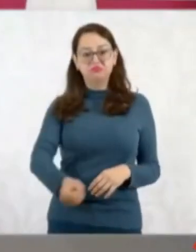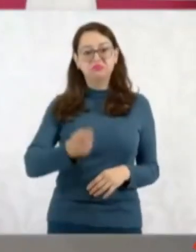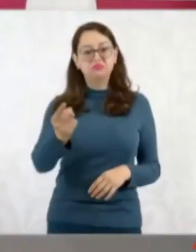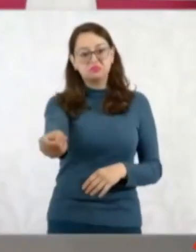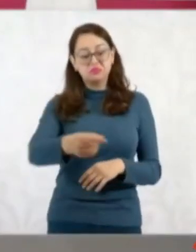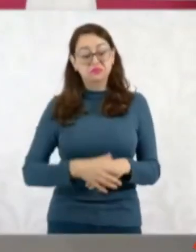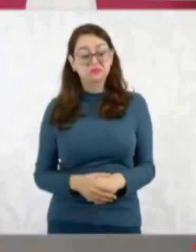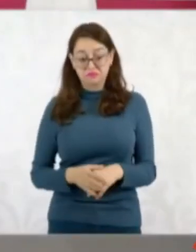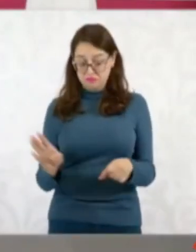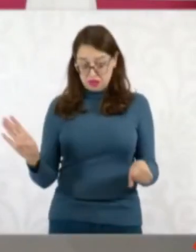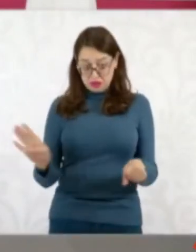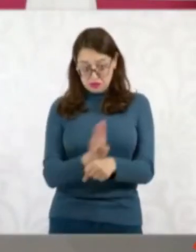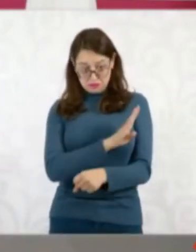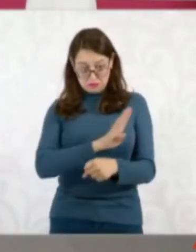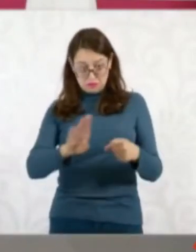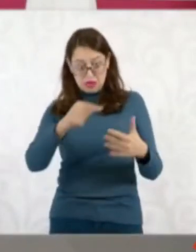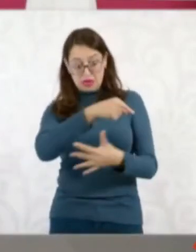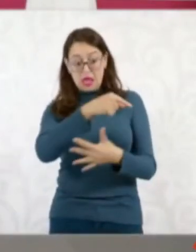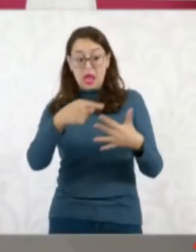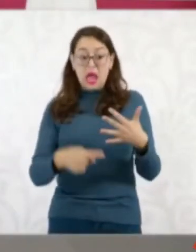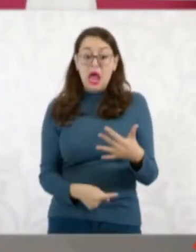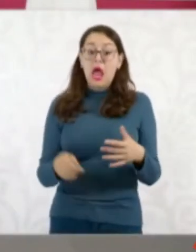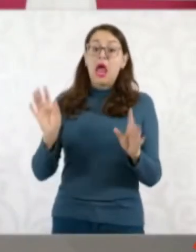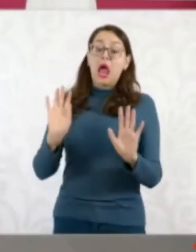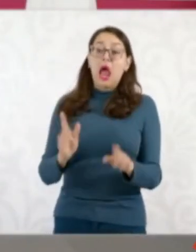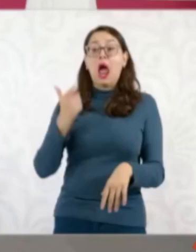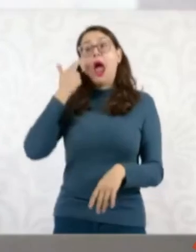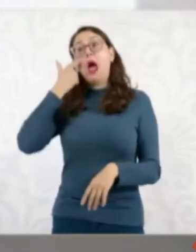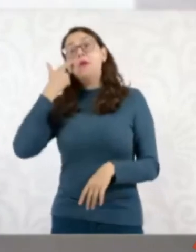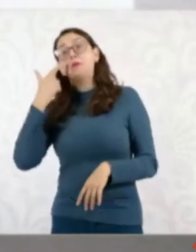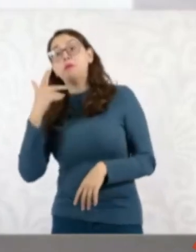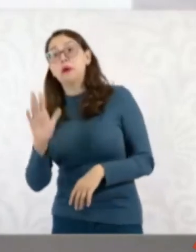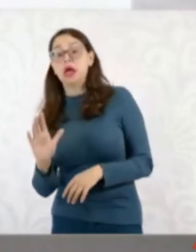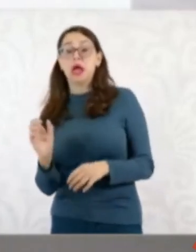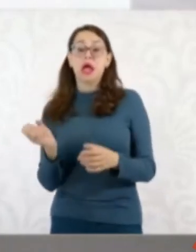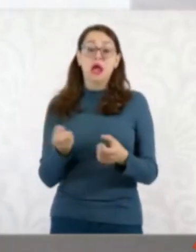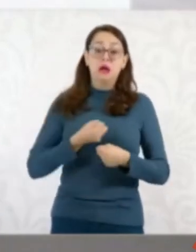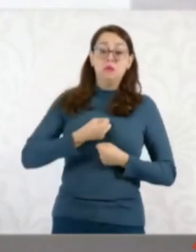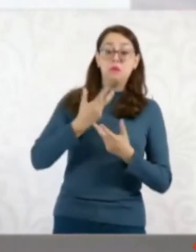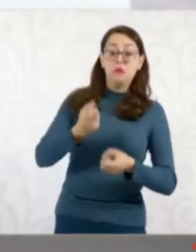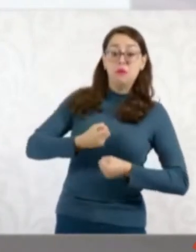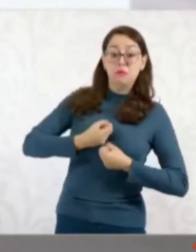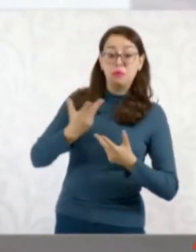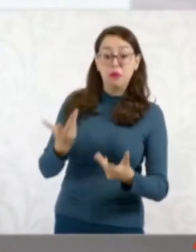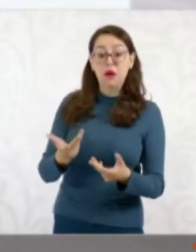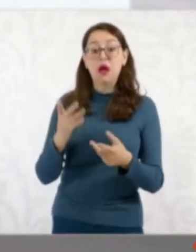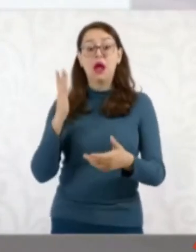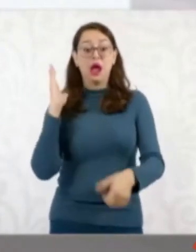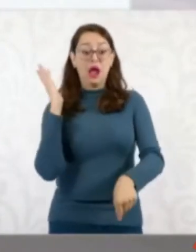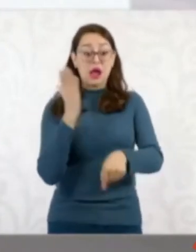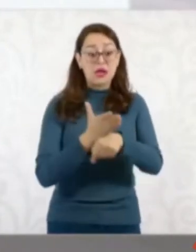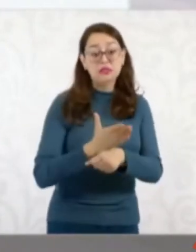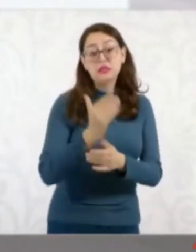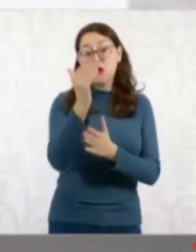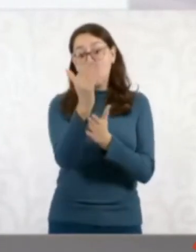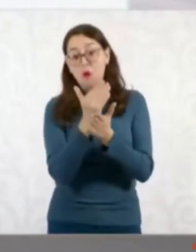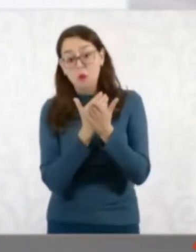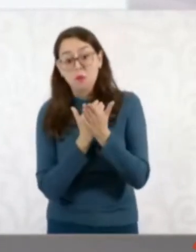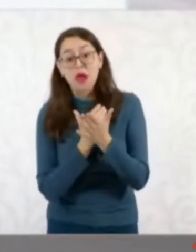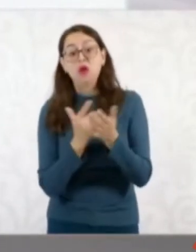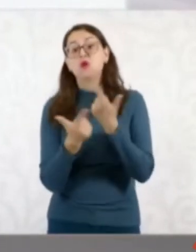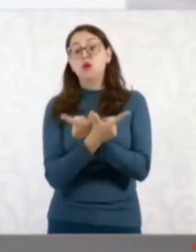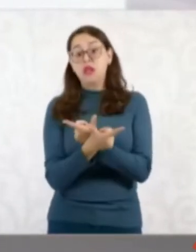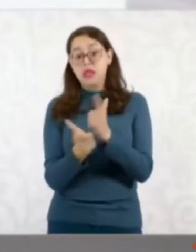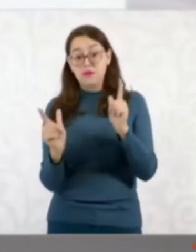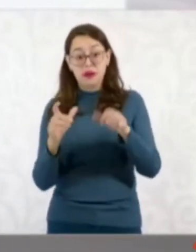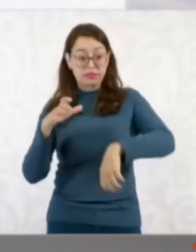beneficios. No proceden criterios de oportunidad, conmutación de pena, libertad condicionada y